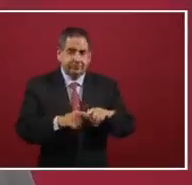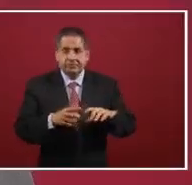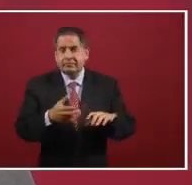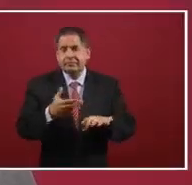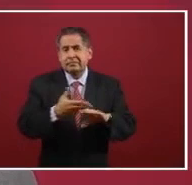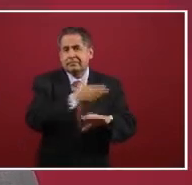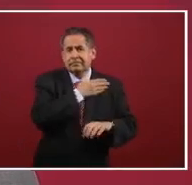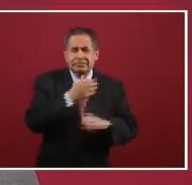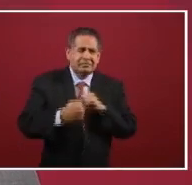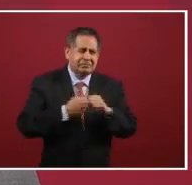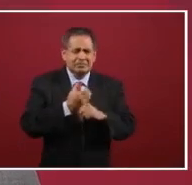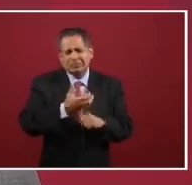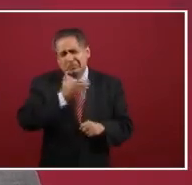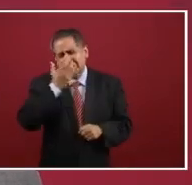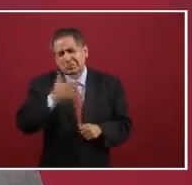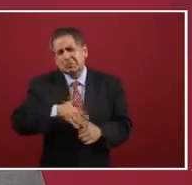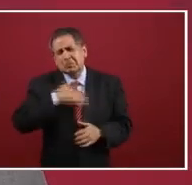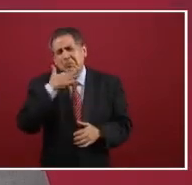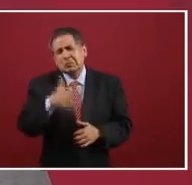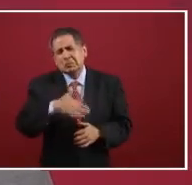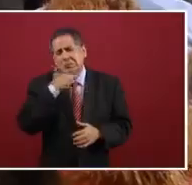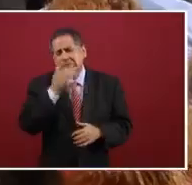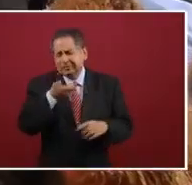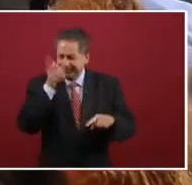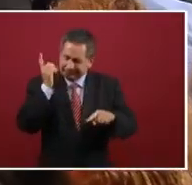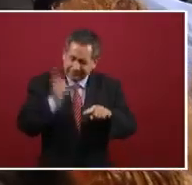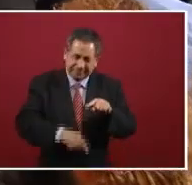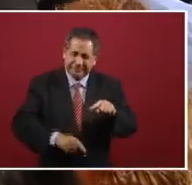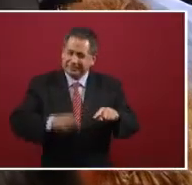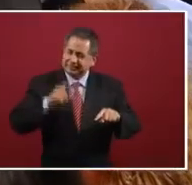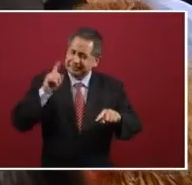corrupto, se está desmantelando